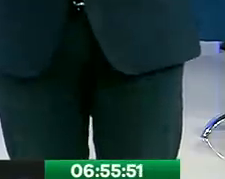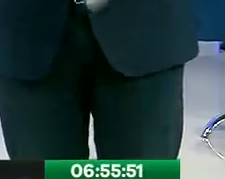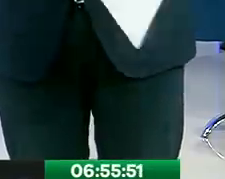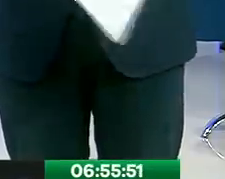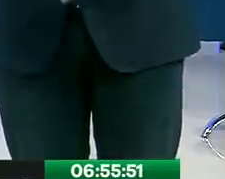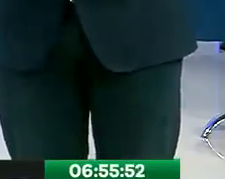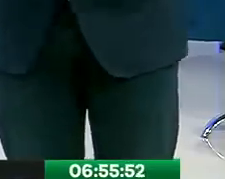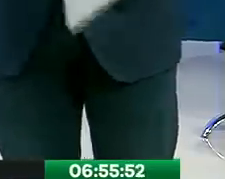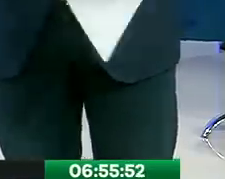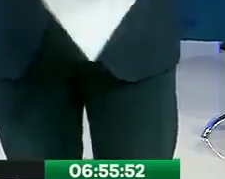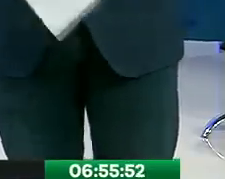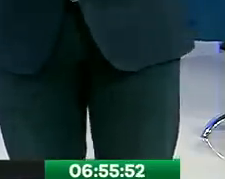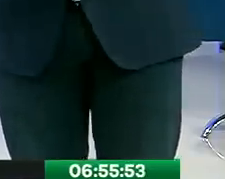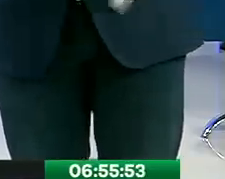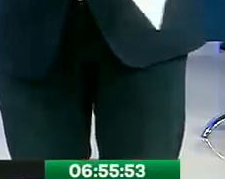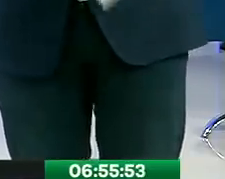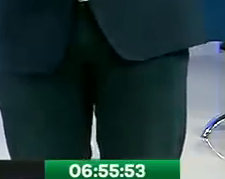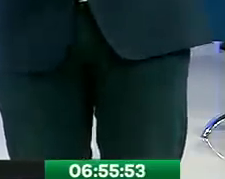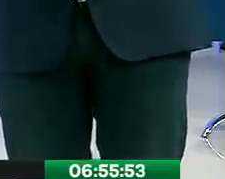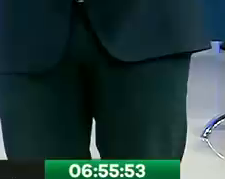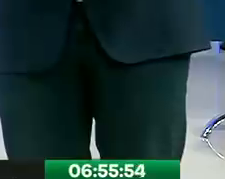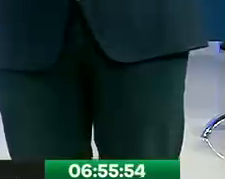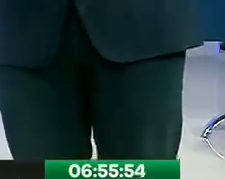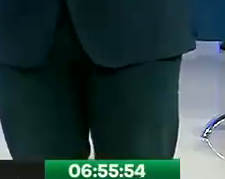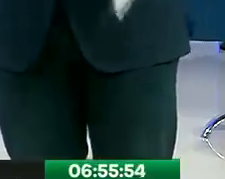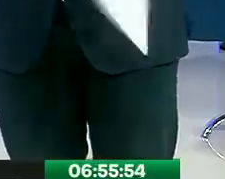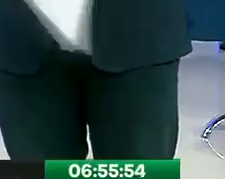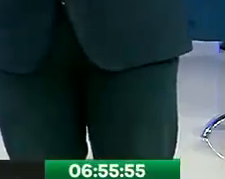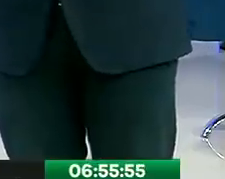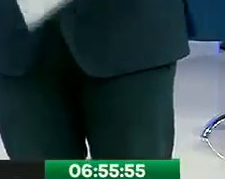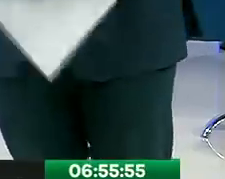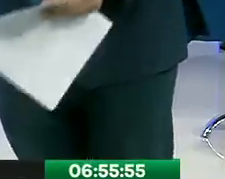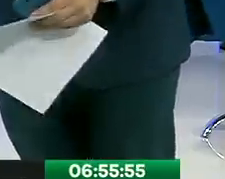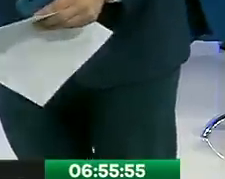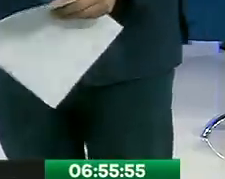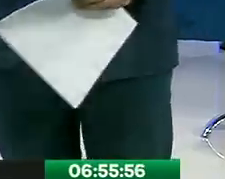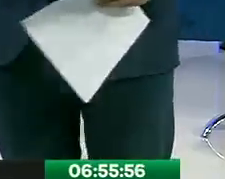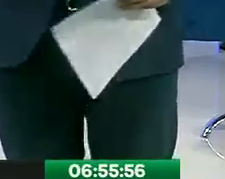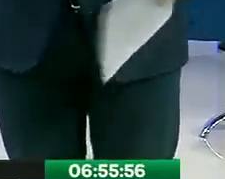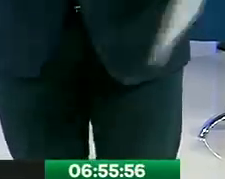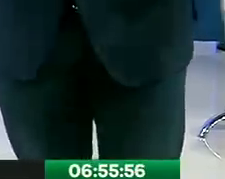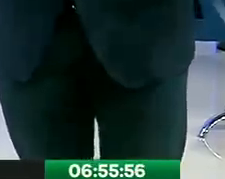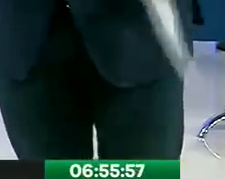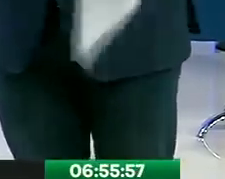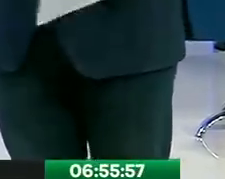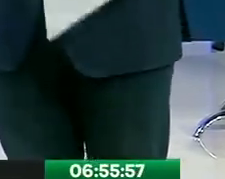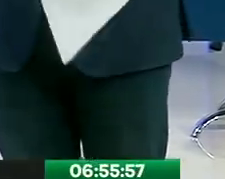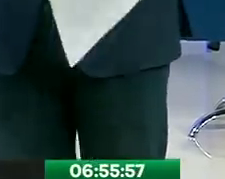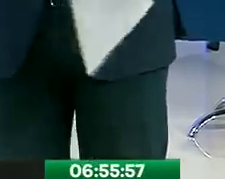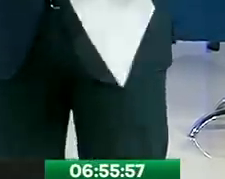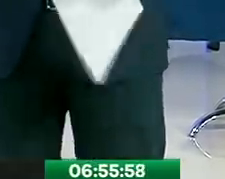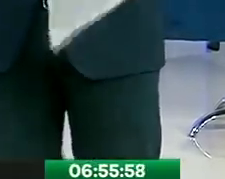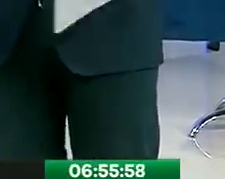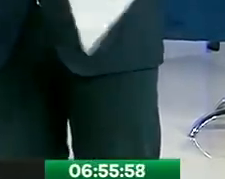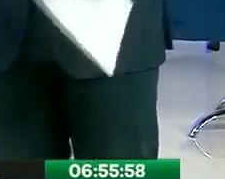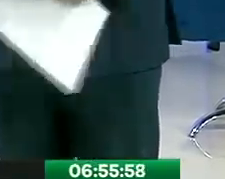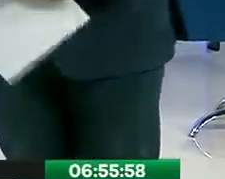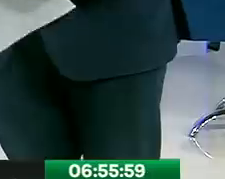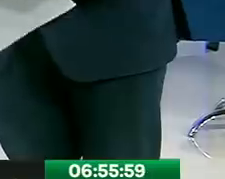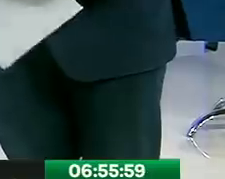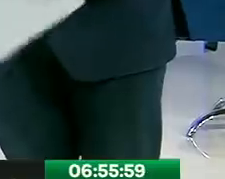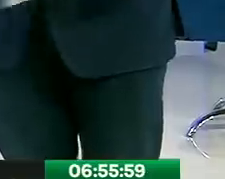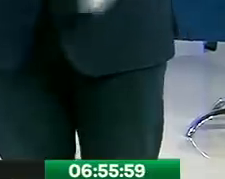descansando tranquila feliz viendo una película leyendo un libro o se va por ahí a la playa una aventura en la